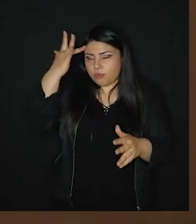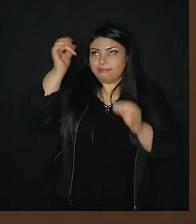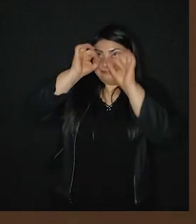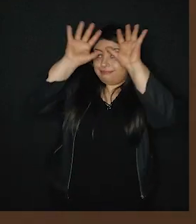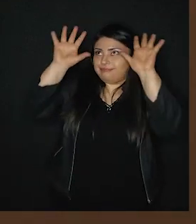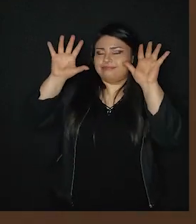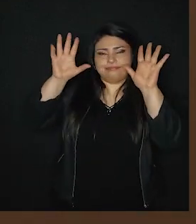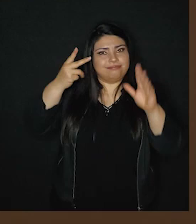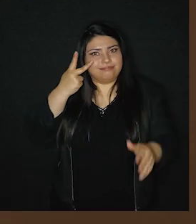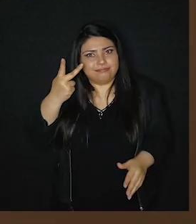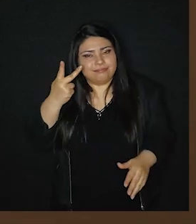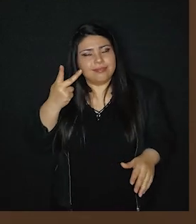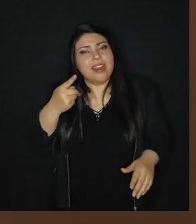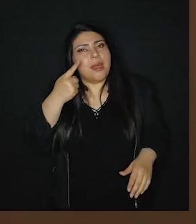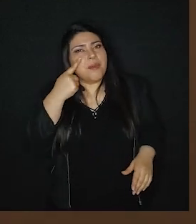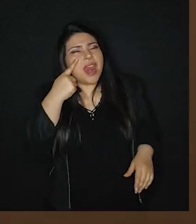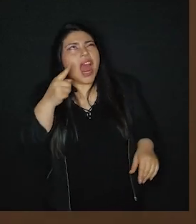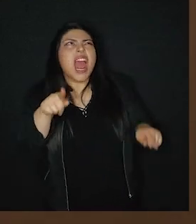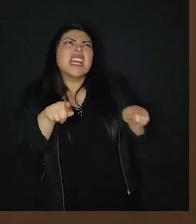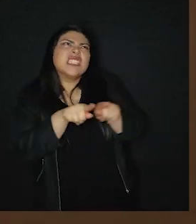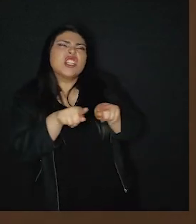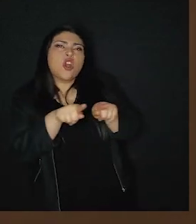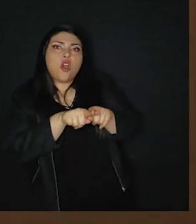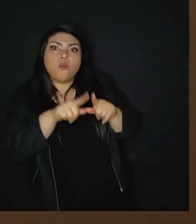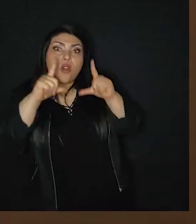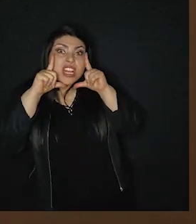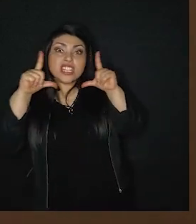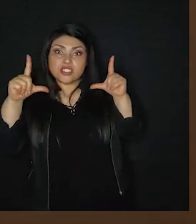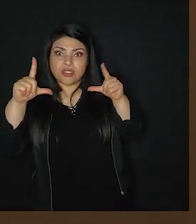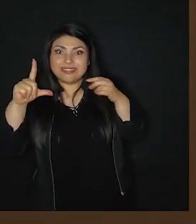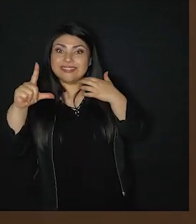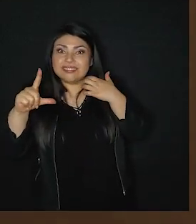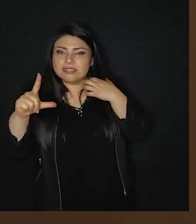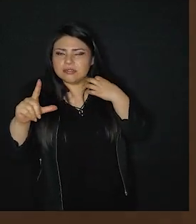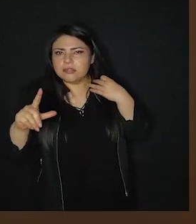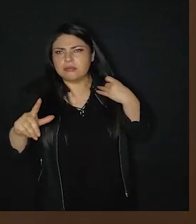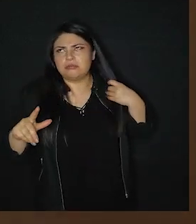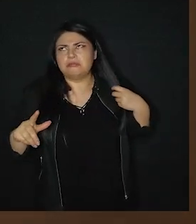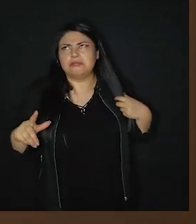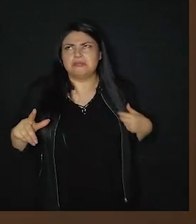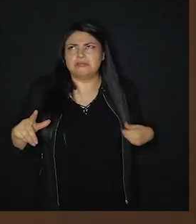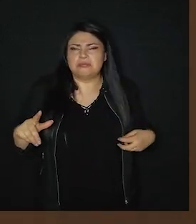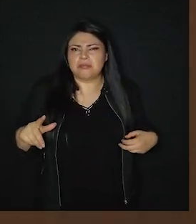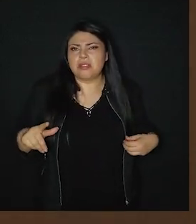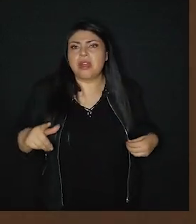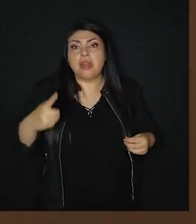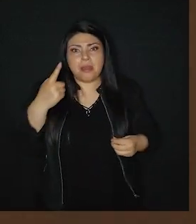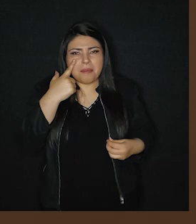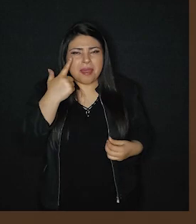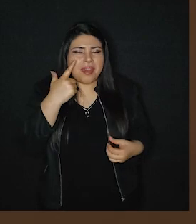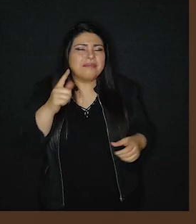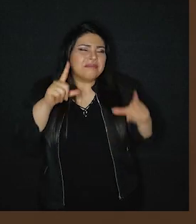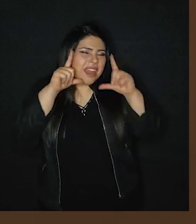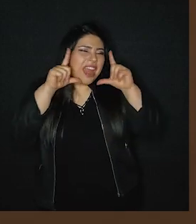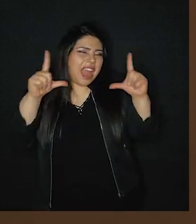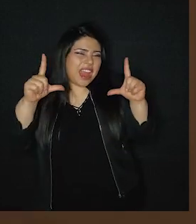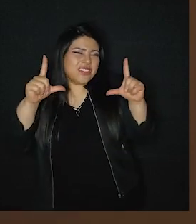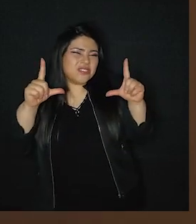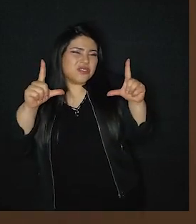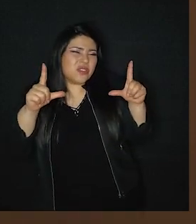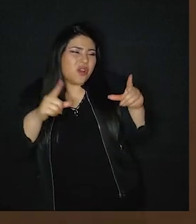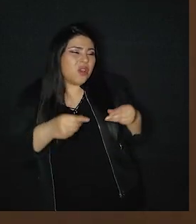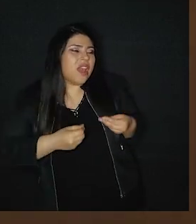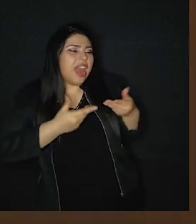es como si morada el sol ahí ahora tú puedes decir el sol la vida por supuesto de la misma forma que Dios da vida